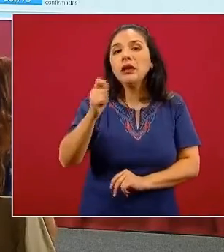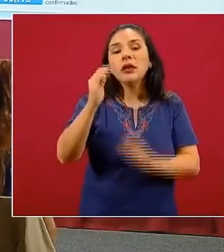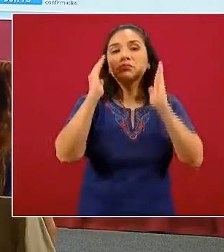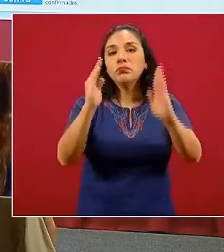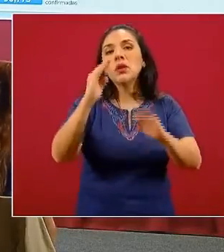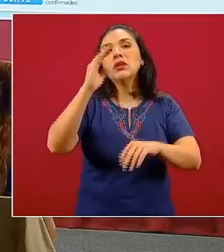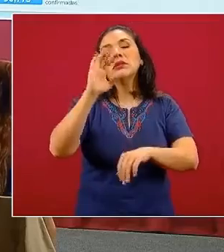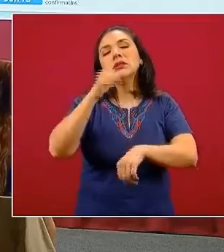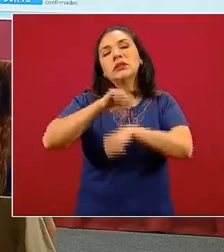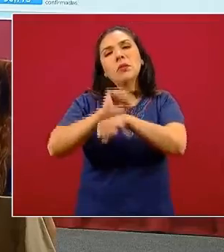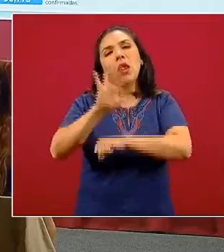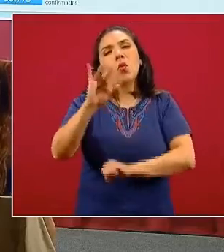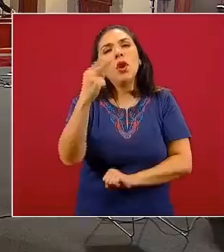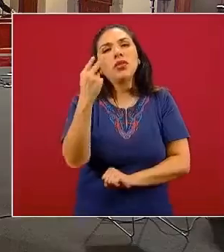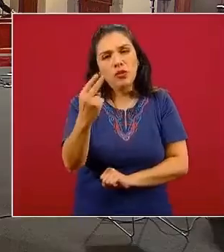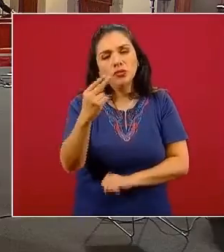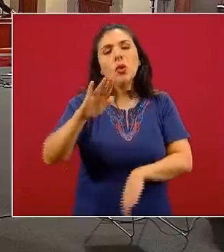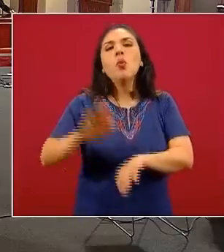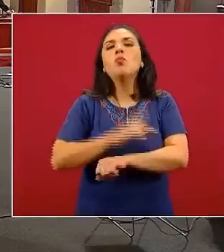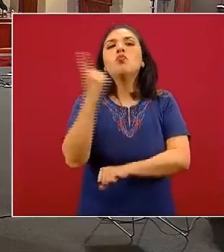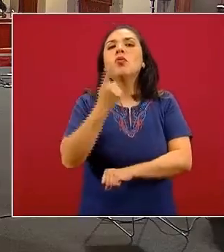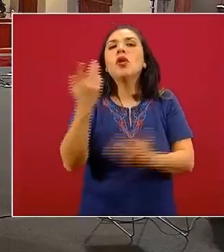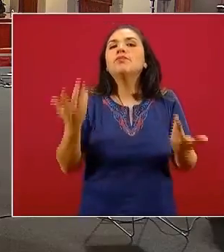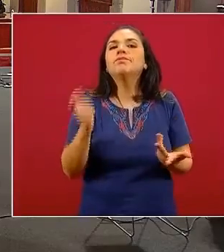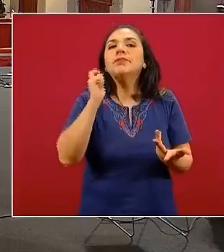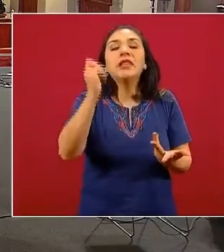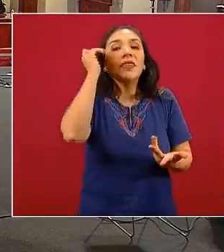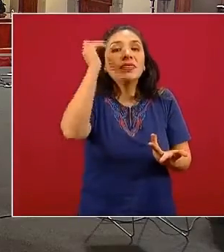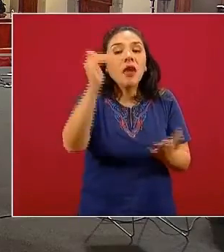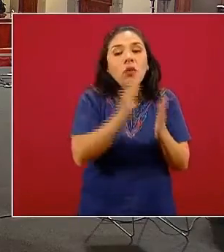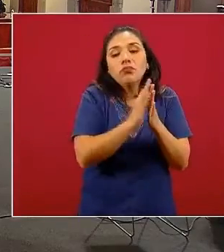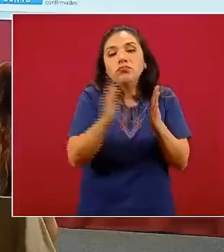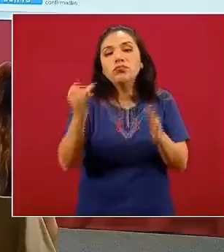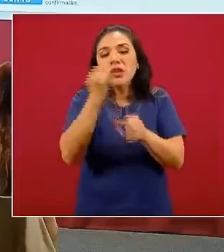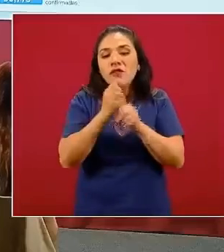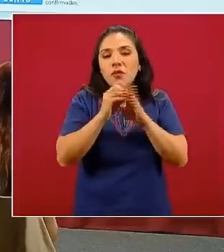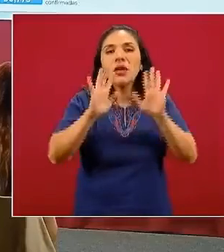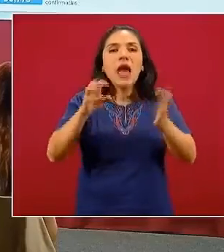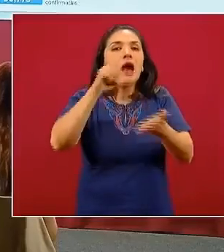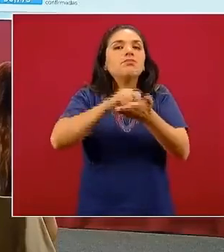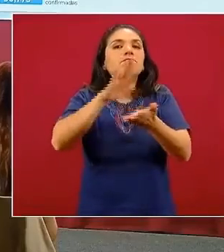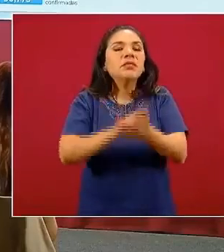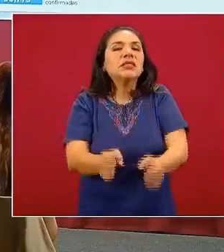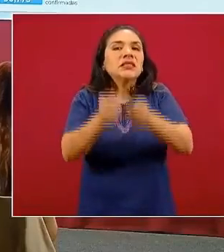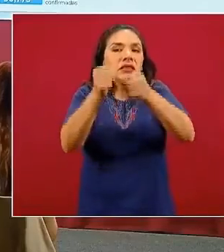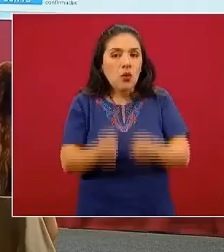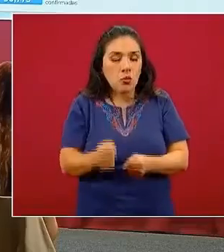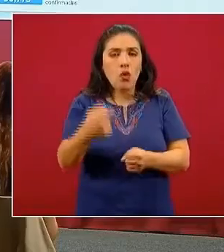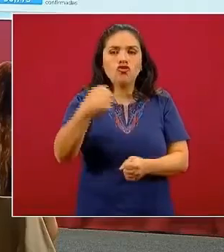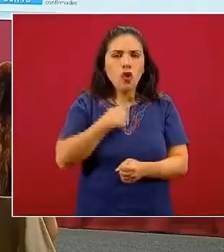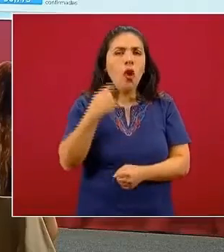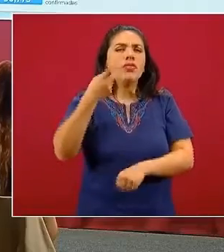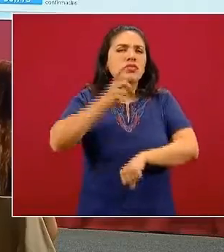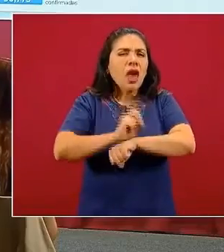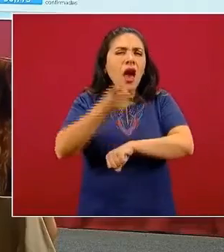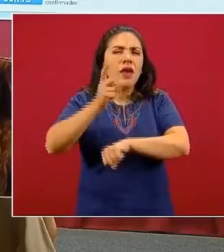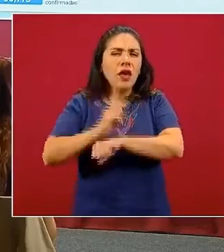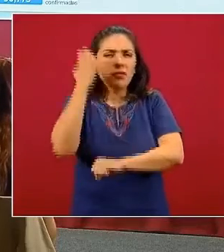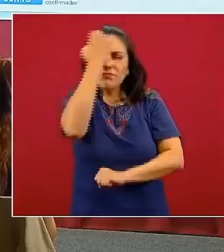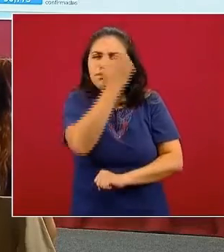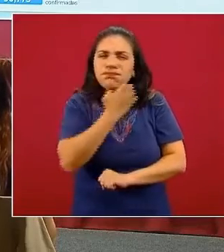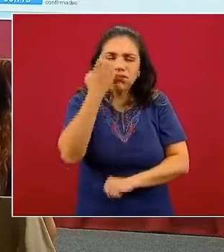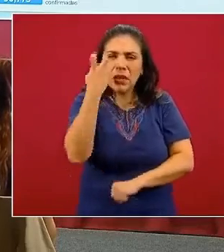hasta la semana 42, dado que es el tiempo en que la información ya es estable. Nosotros monitoreamos diariamente la